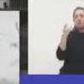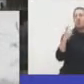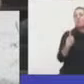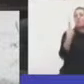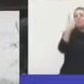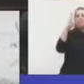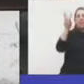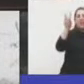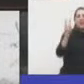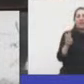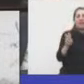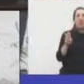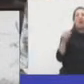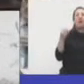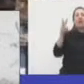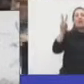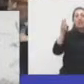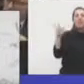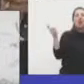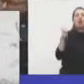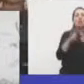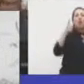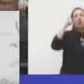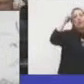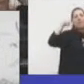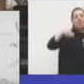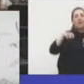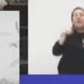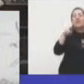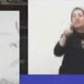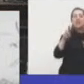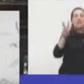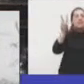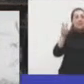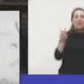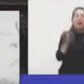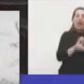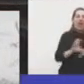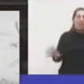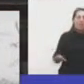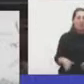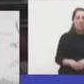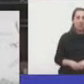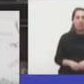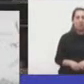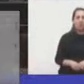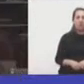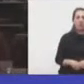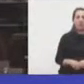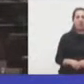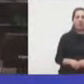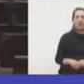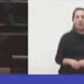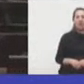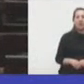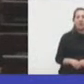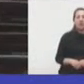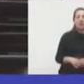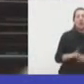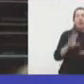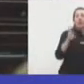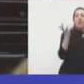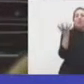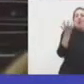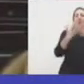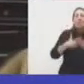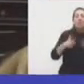Pero bueno, por suerte la mayoría entendemos cómo son los mecanismos del kirchnerismo, en donde, digamos, el diálogo es con el látigo en